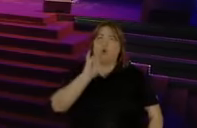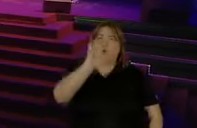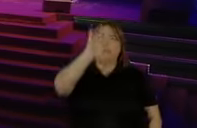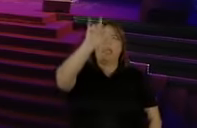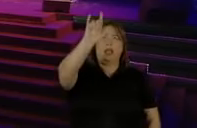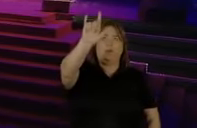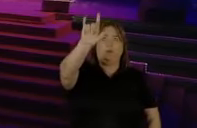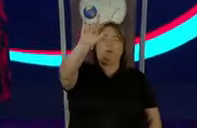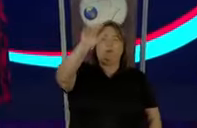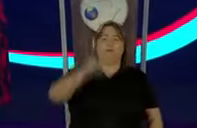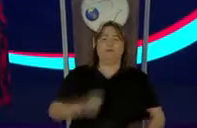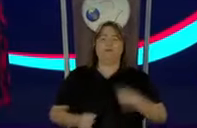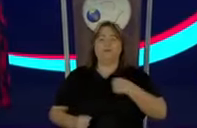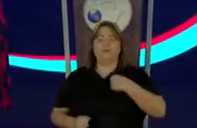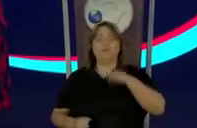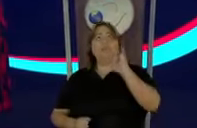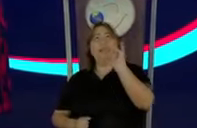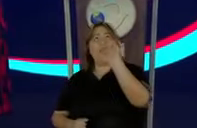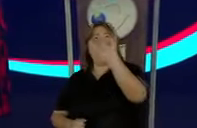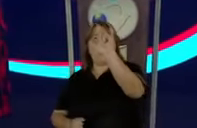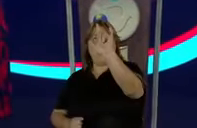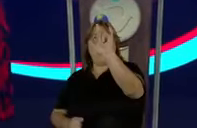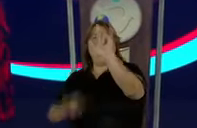amo, te